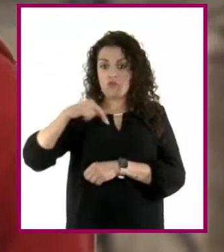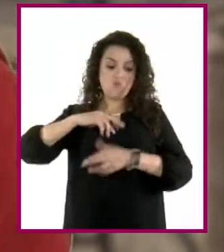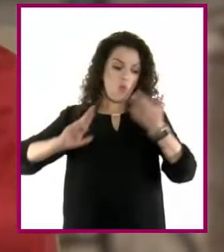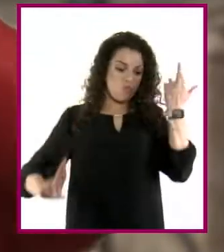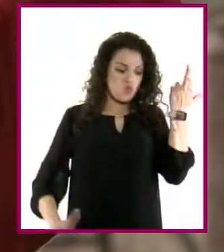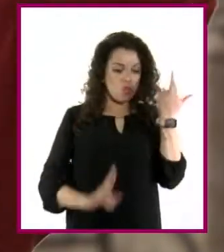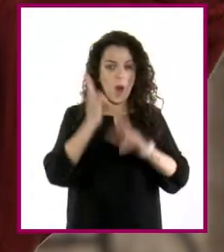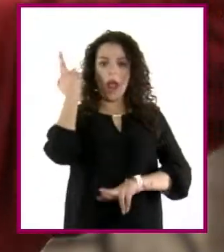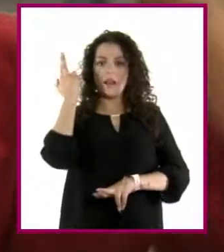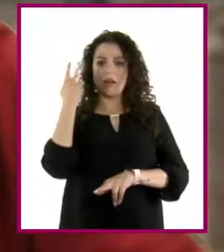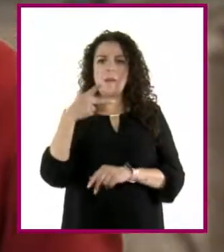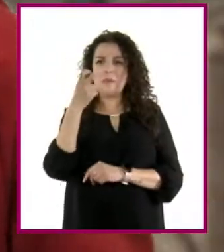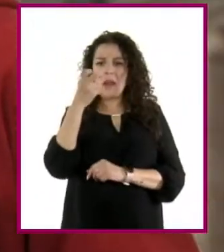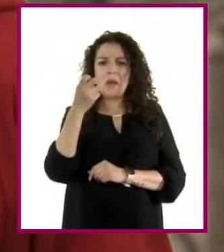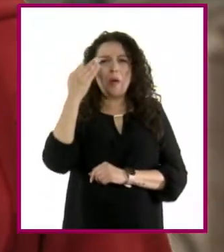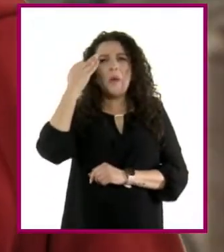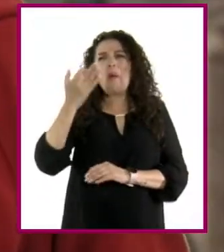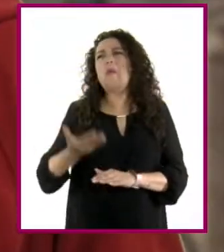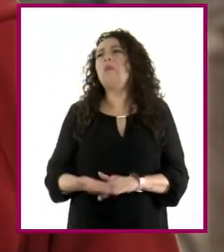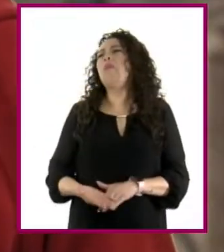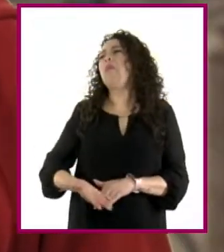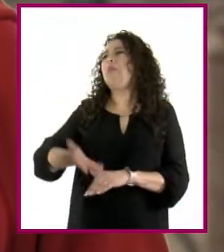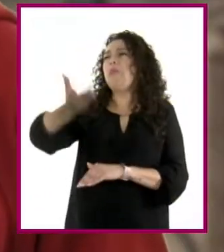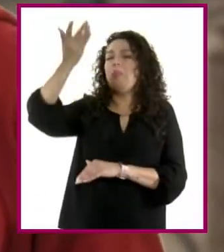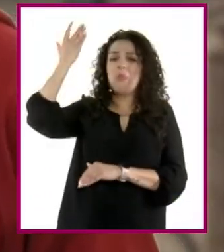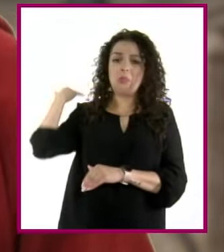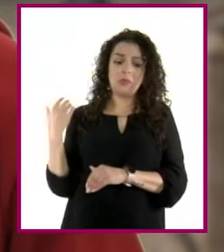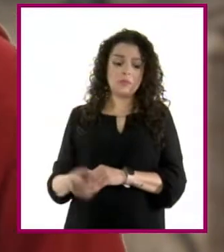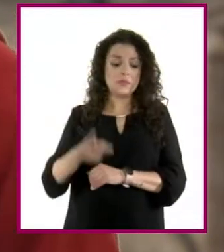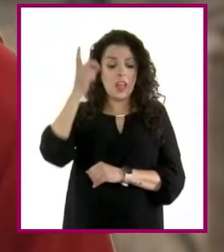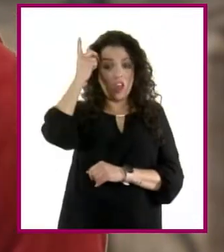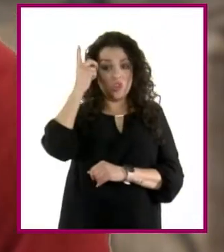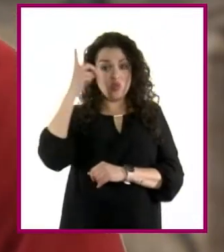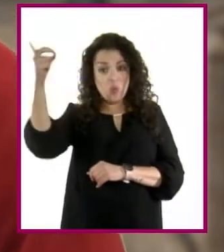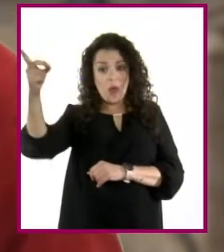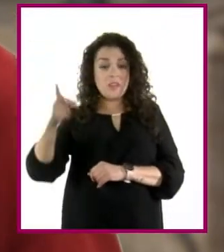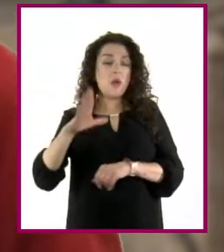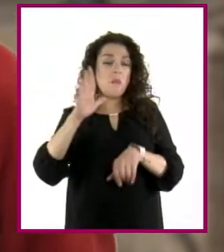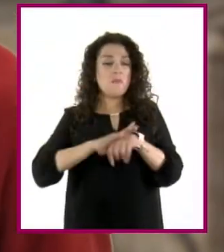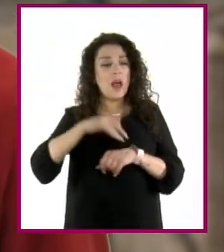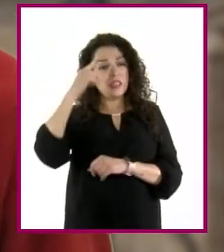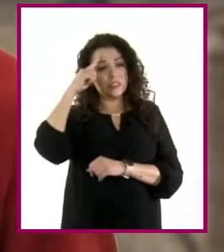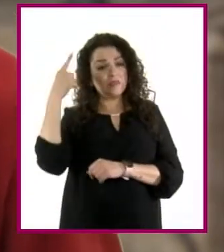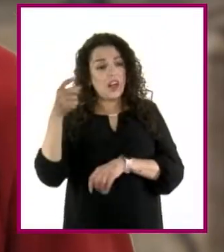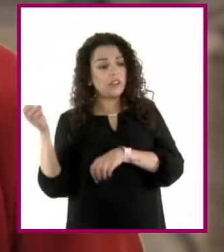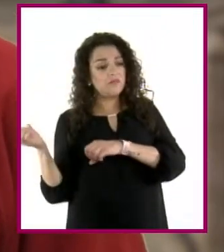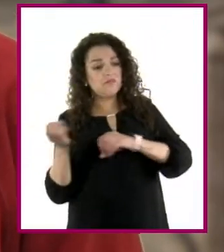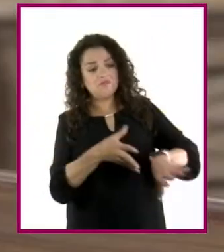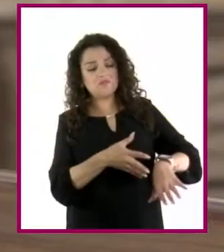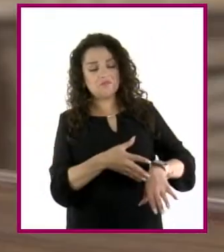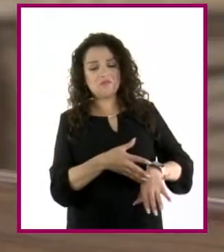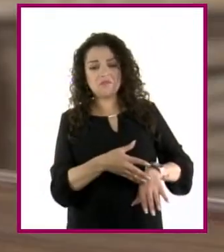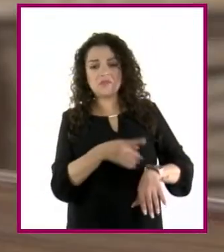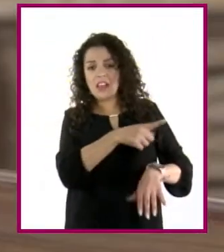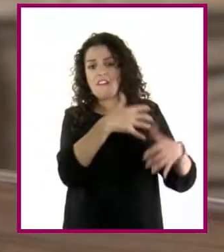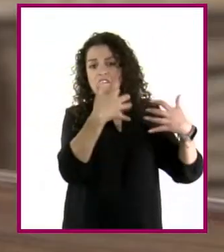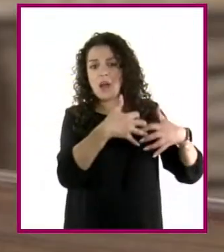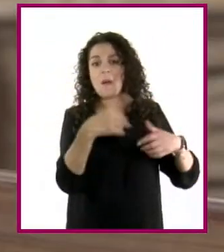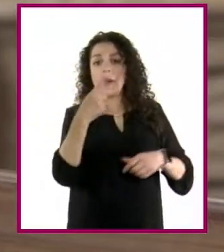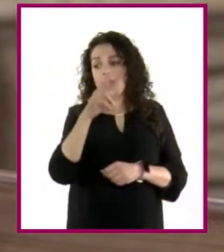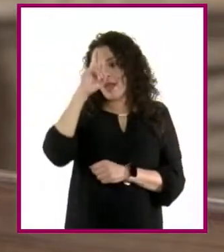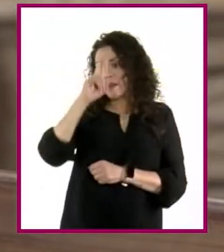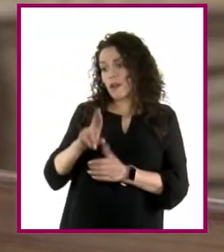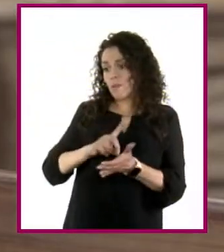eso ya tiene mucho tiempo. Es más fácil que los dueños abandonen las fábricas a que respeten los derechos de los trabajadores. ¿Y están